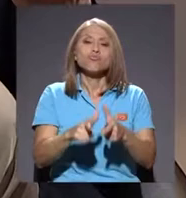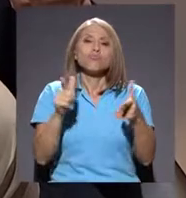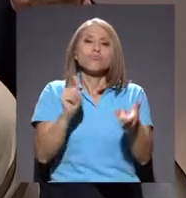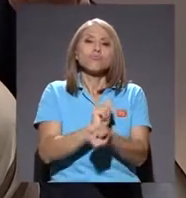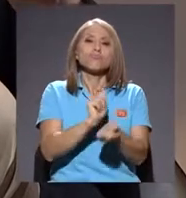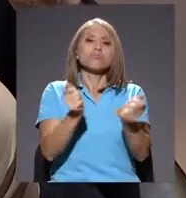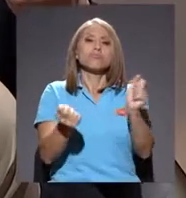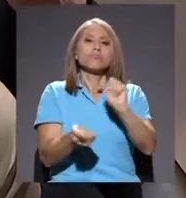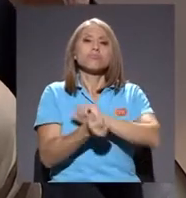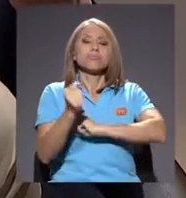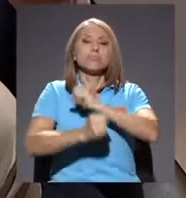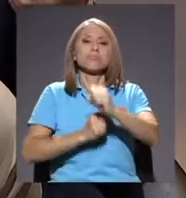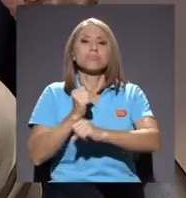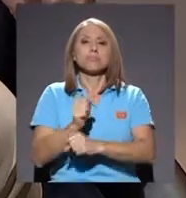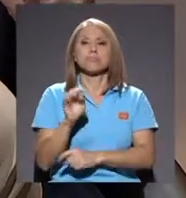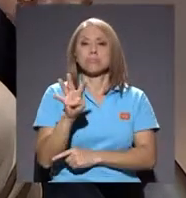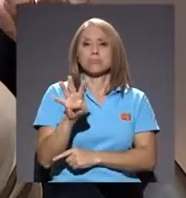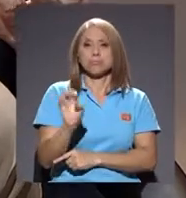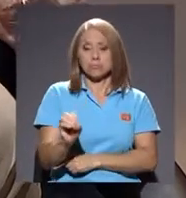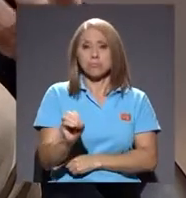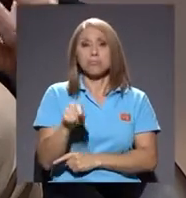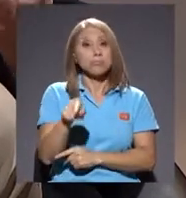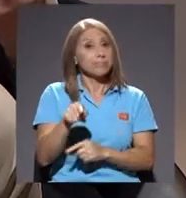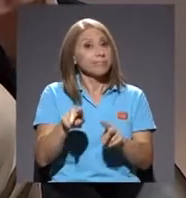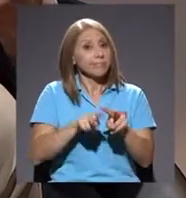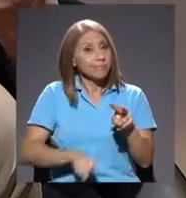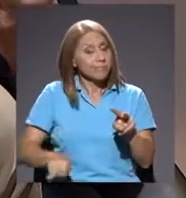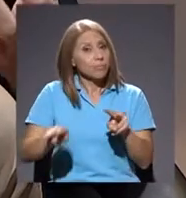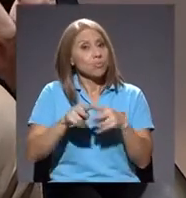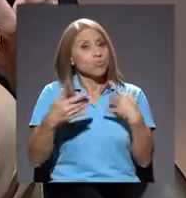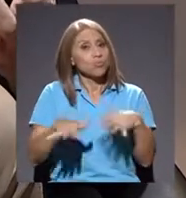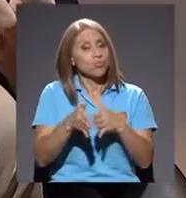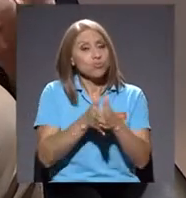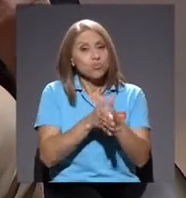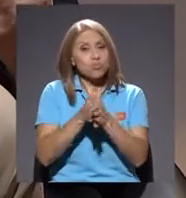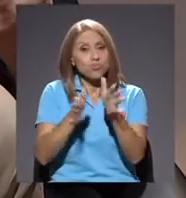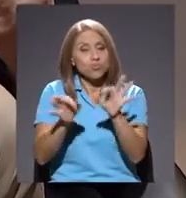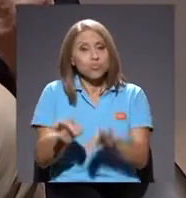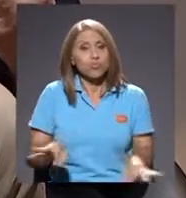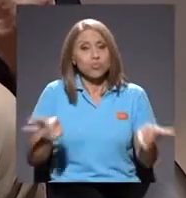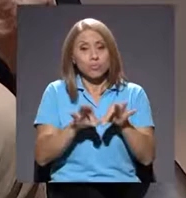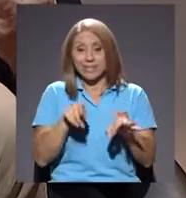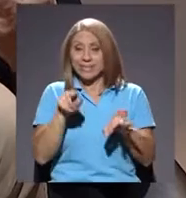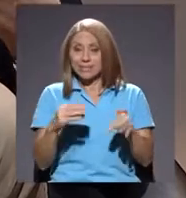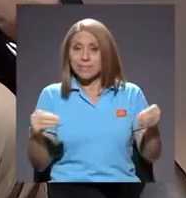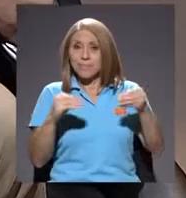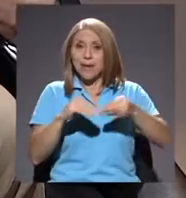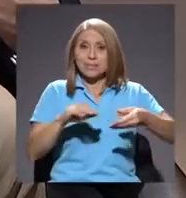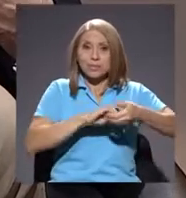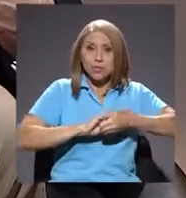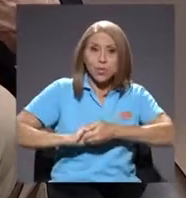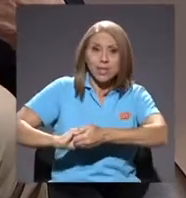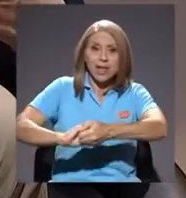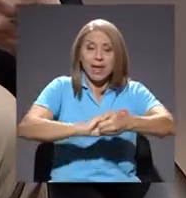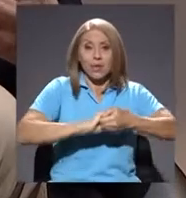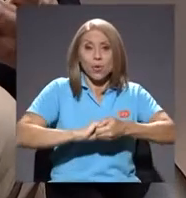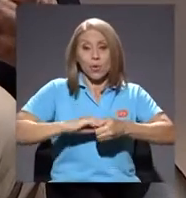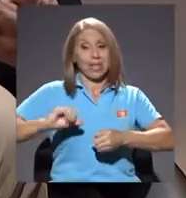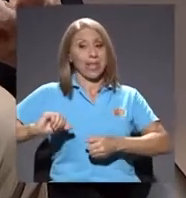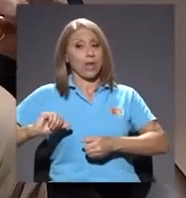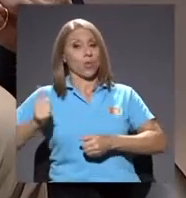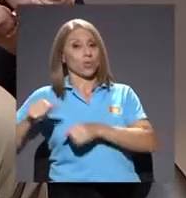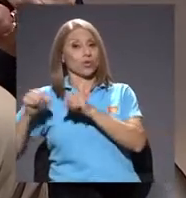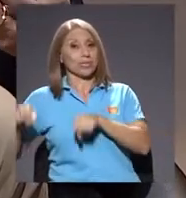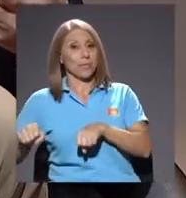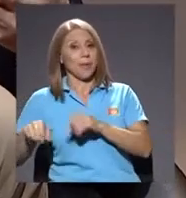que era una realidad y que tiene unas ventajas muy importantes porque es mucho más solidario que el sistema en que yo recojo lo que yo he puesto en mi cuenta